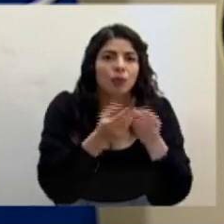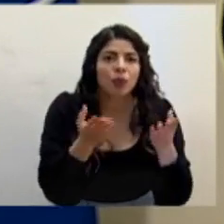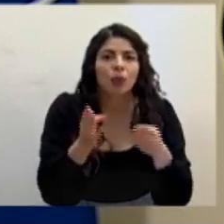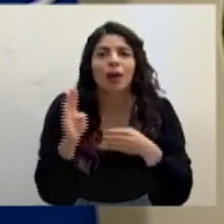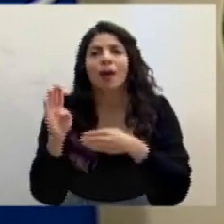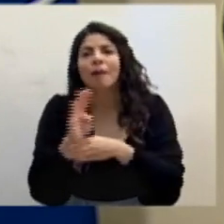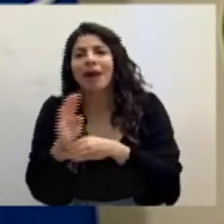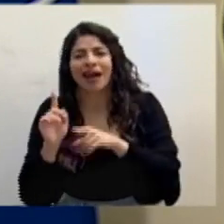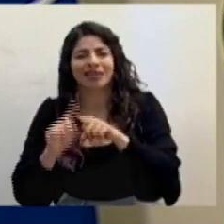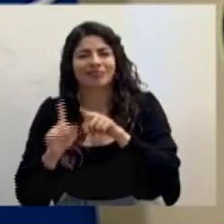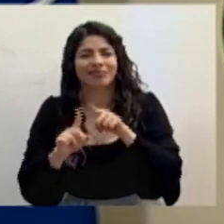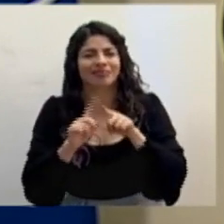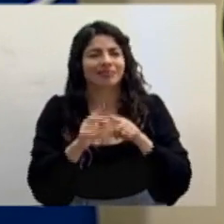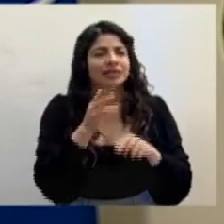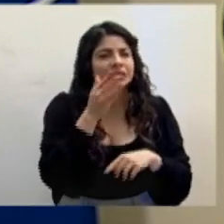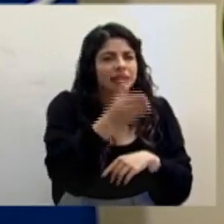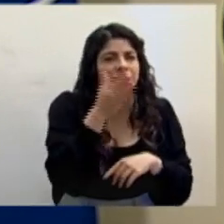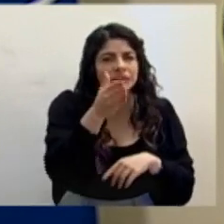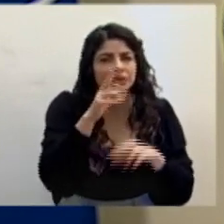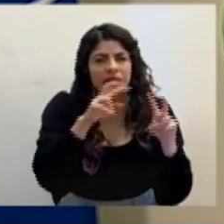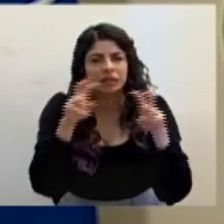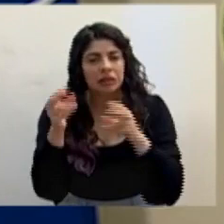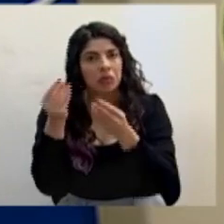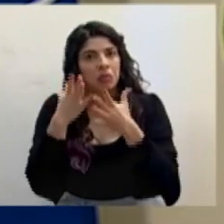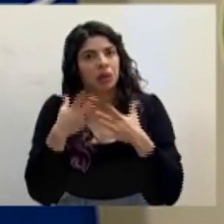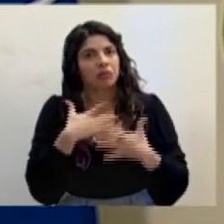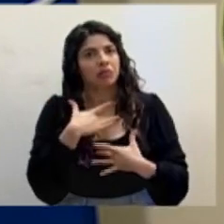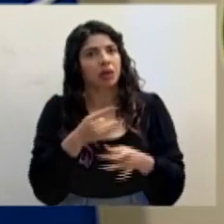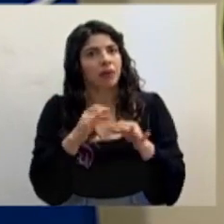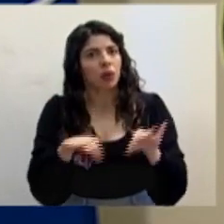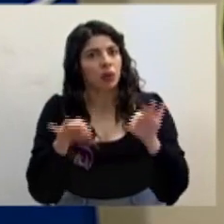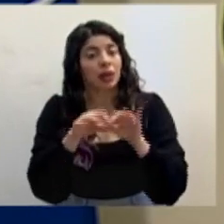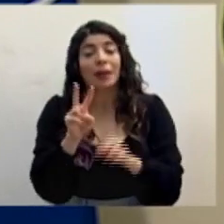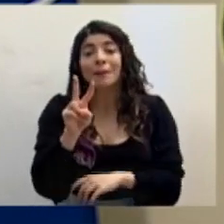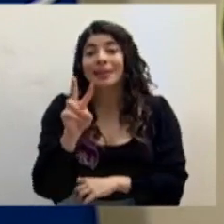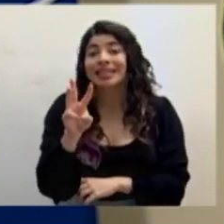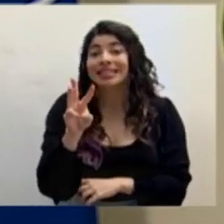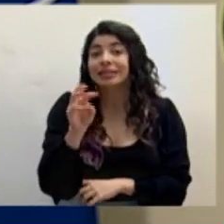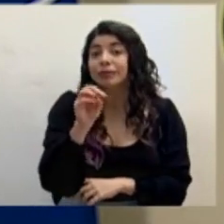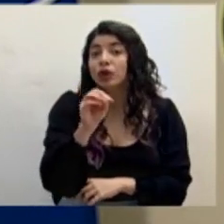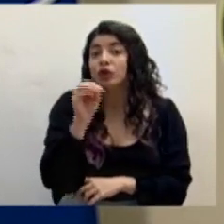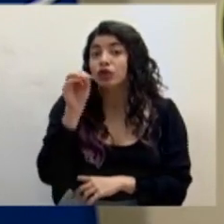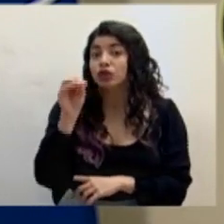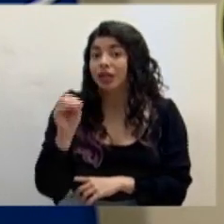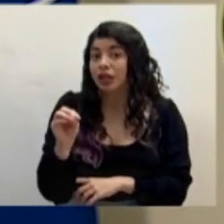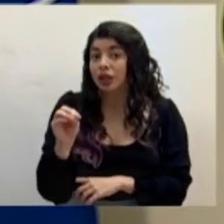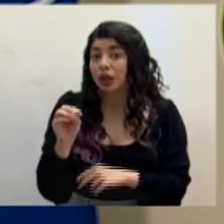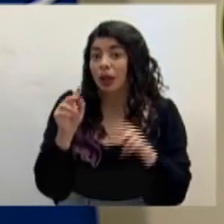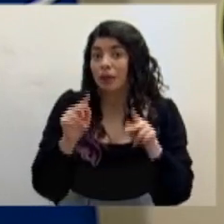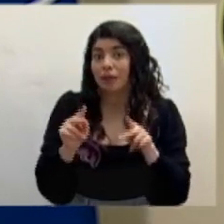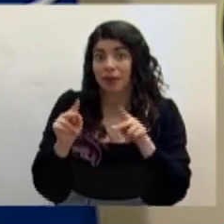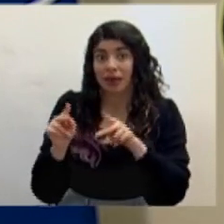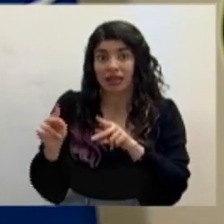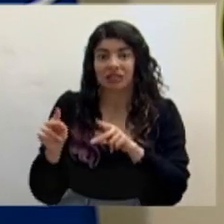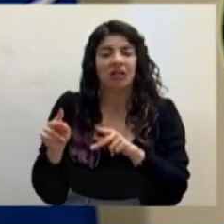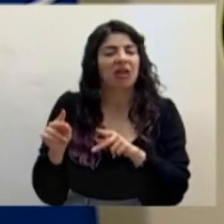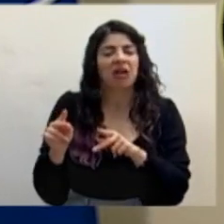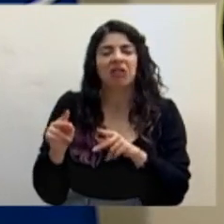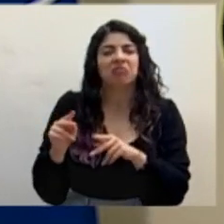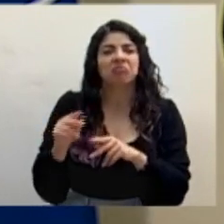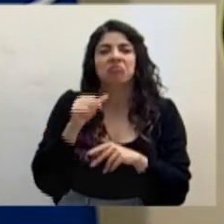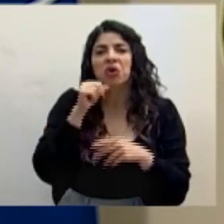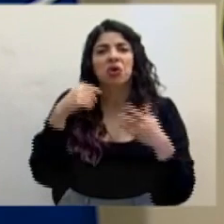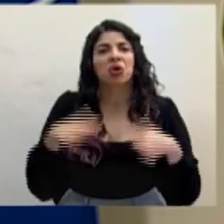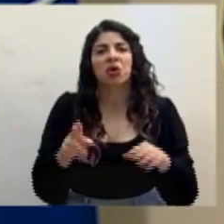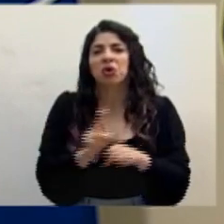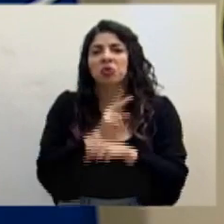entre otros, y resaltan algunos datos importantes. Por ejemplo, 26% de la población sigue renuente a usar la